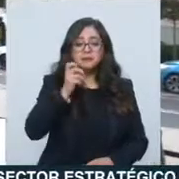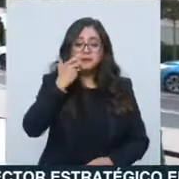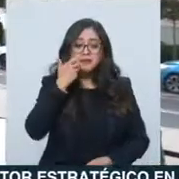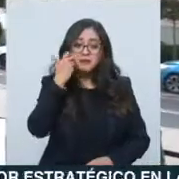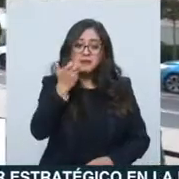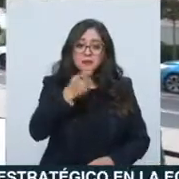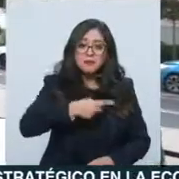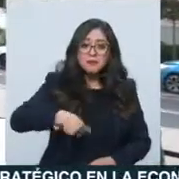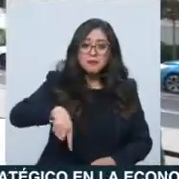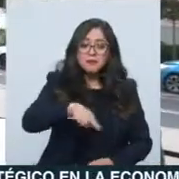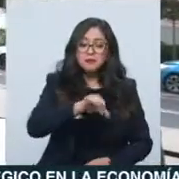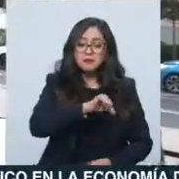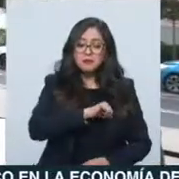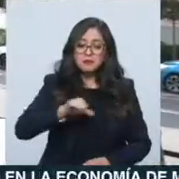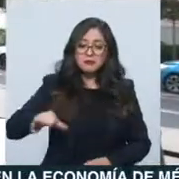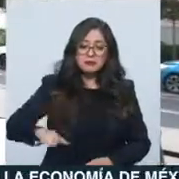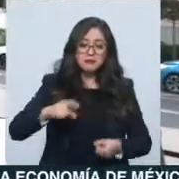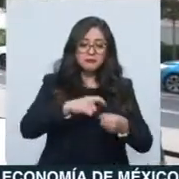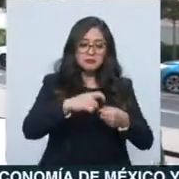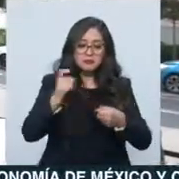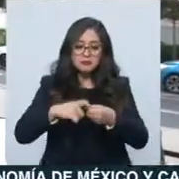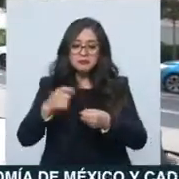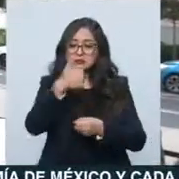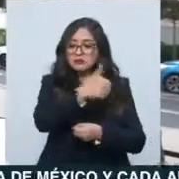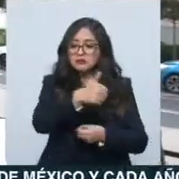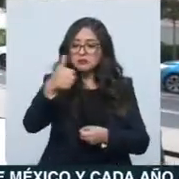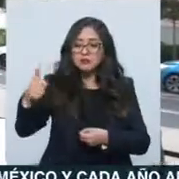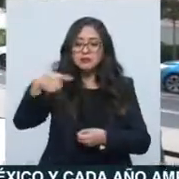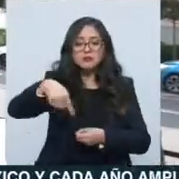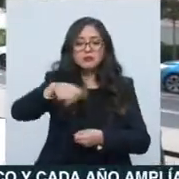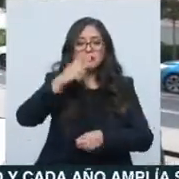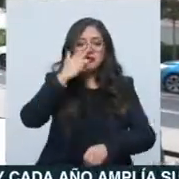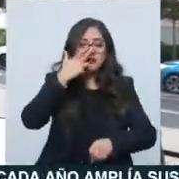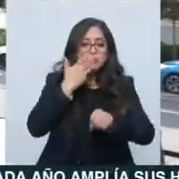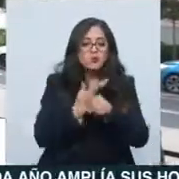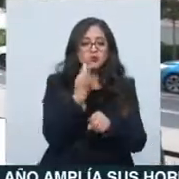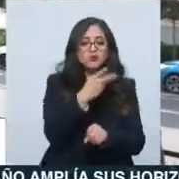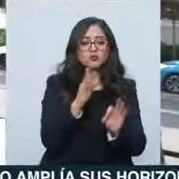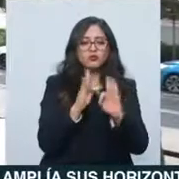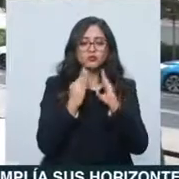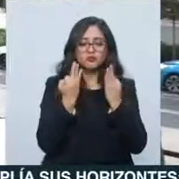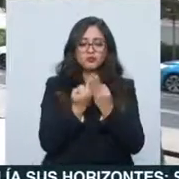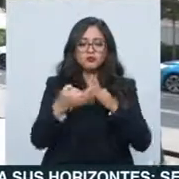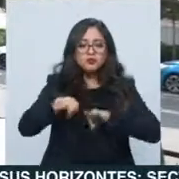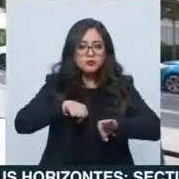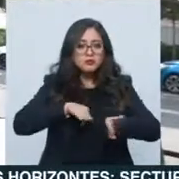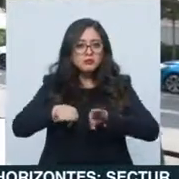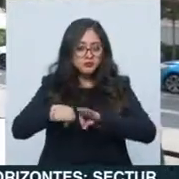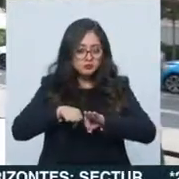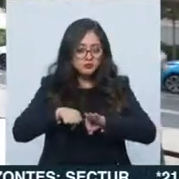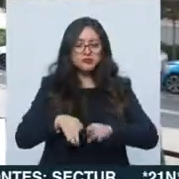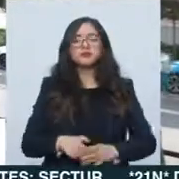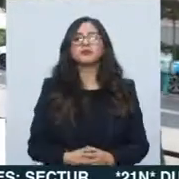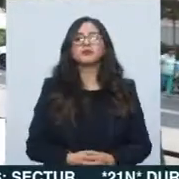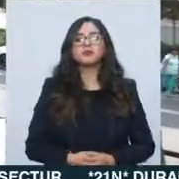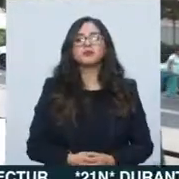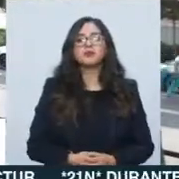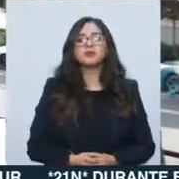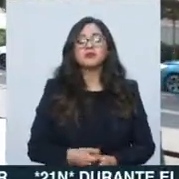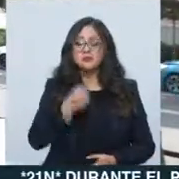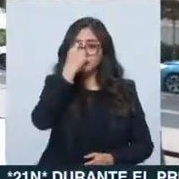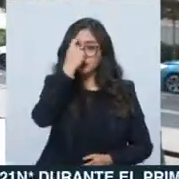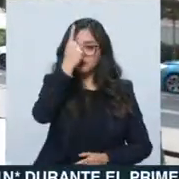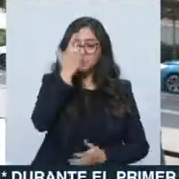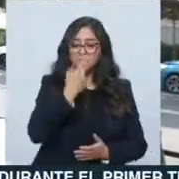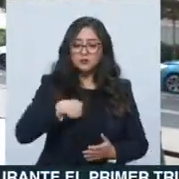tengan mayor autonomía y mayor operatividad y mayores atribuciones y funciones. Estamos viendo la posibilidad en la iniciativa que